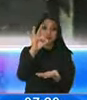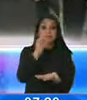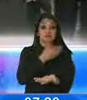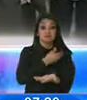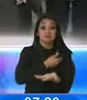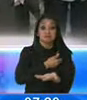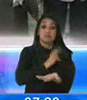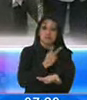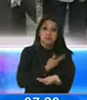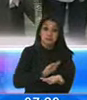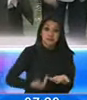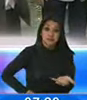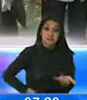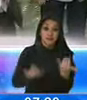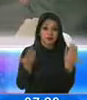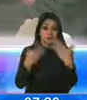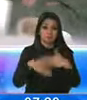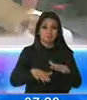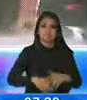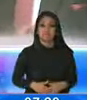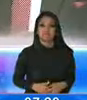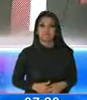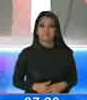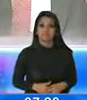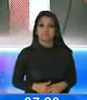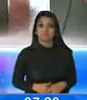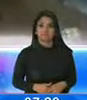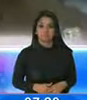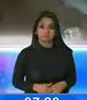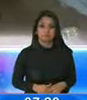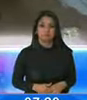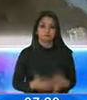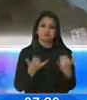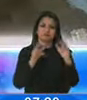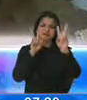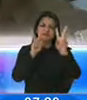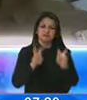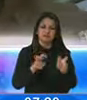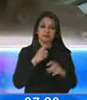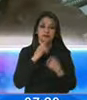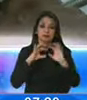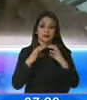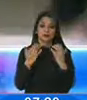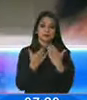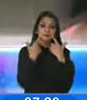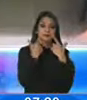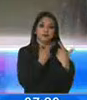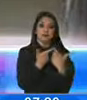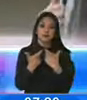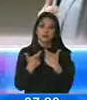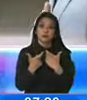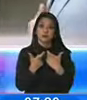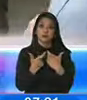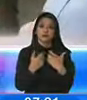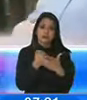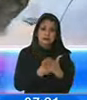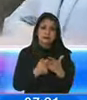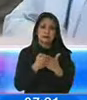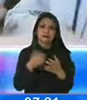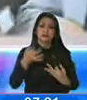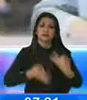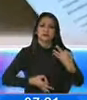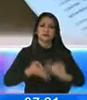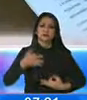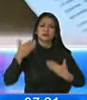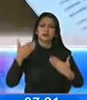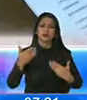vicepresidente ahora ya fuera del cargo. Bueno, y en medio de todo esto que hemos hablado, la Comisión de Fiscalización, Andrés, insiste en el juicio